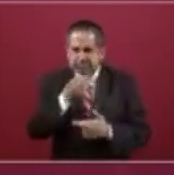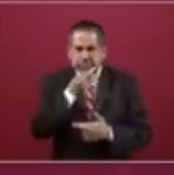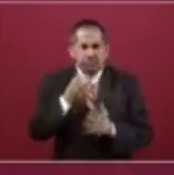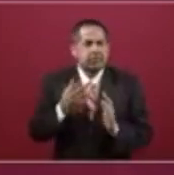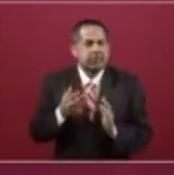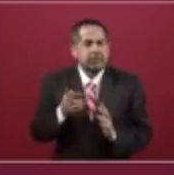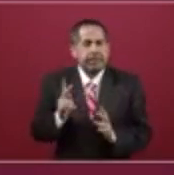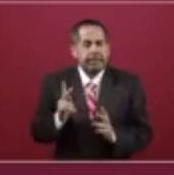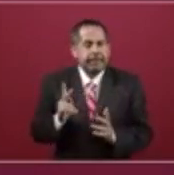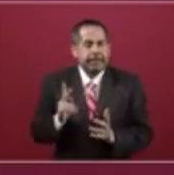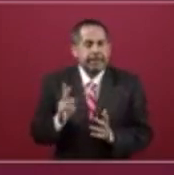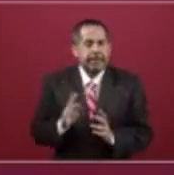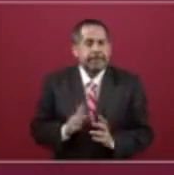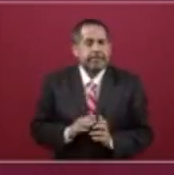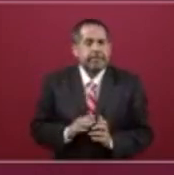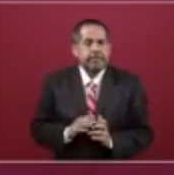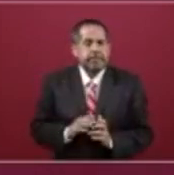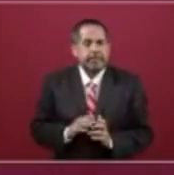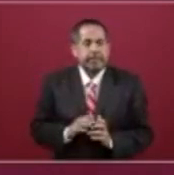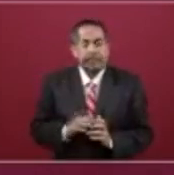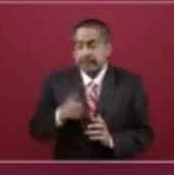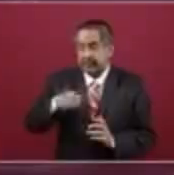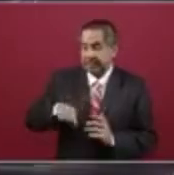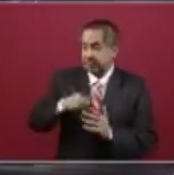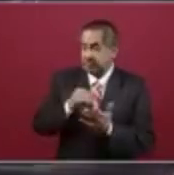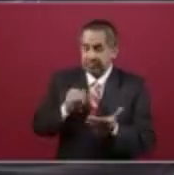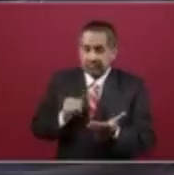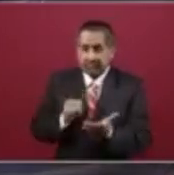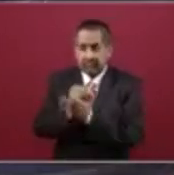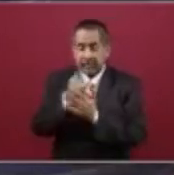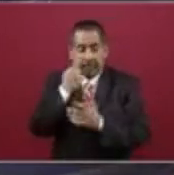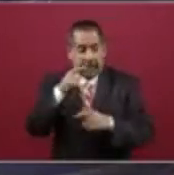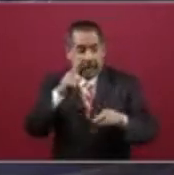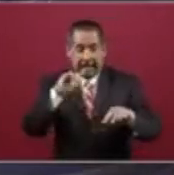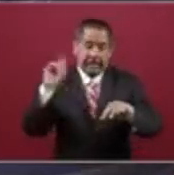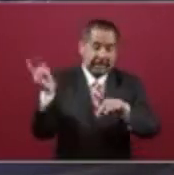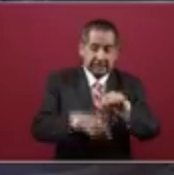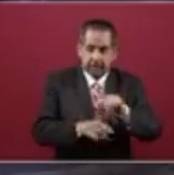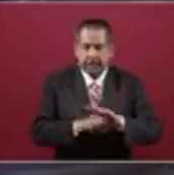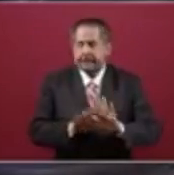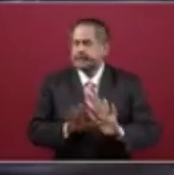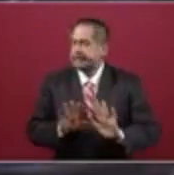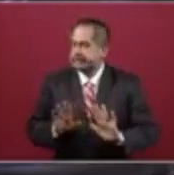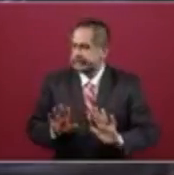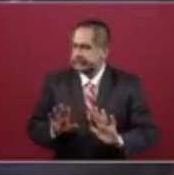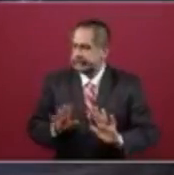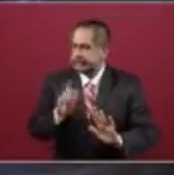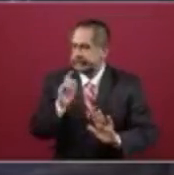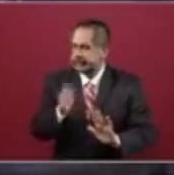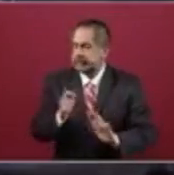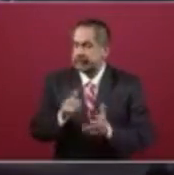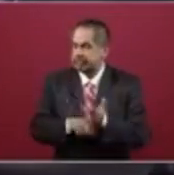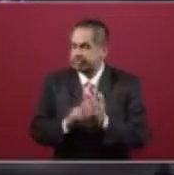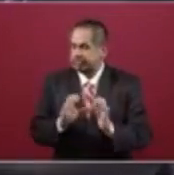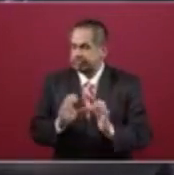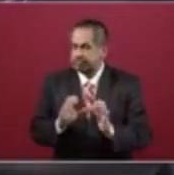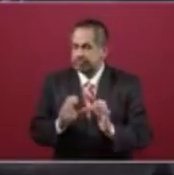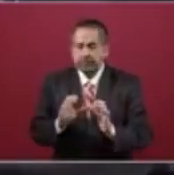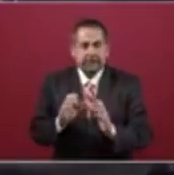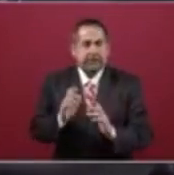Pero el tomar la decisión, por ejemplo, de quitarlos, ¿sí?, significaría